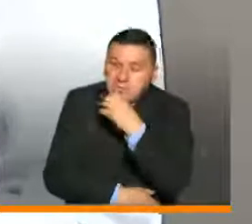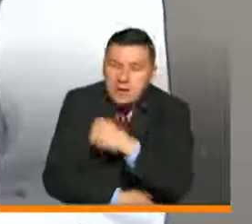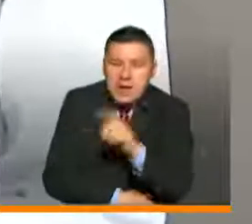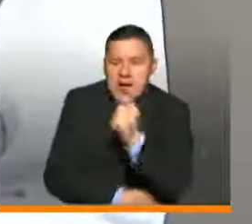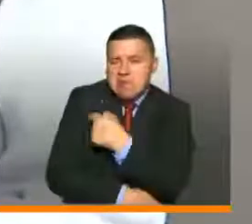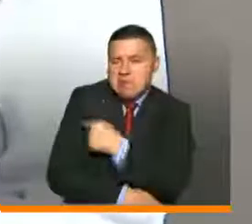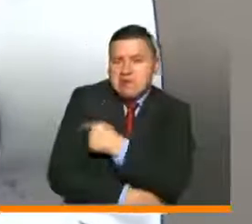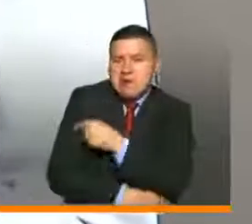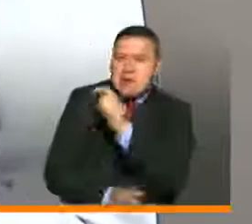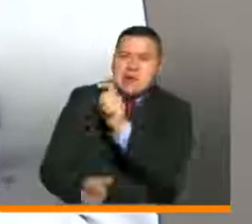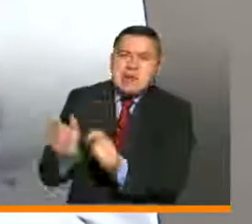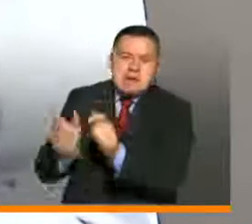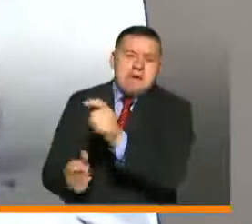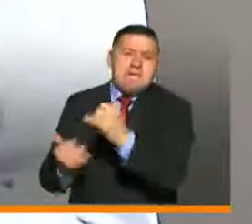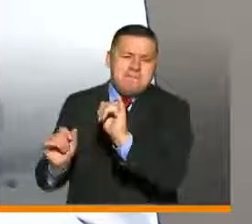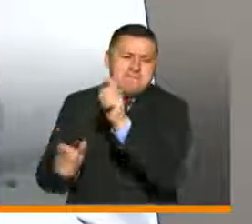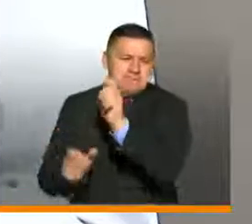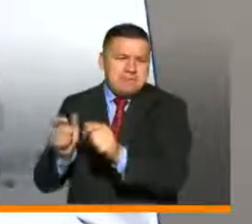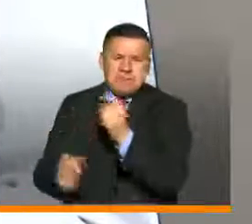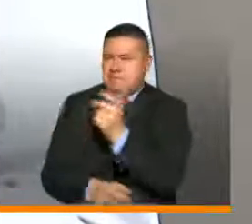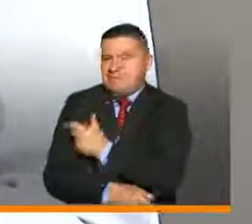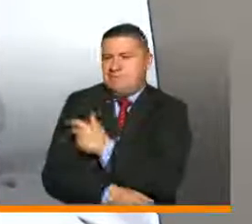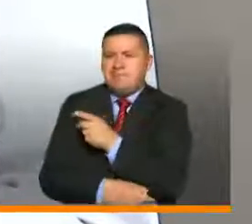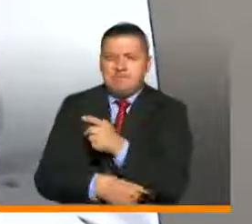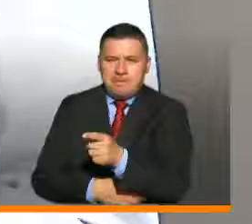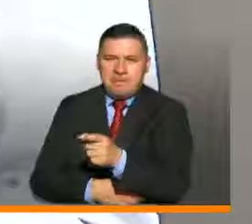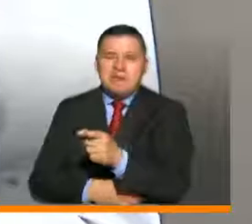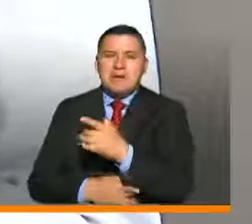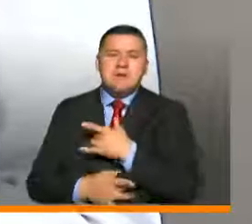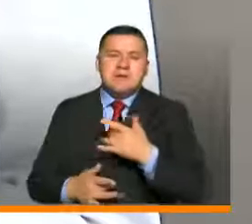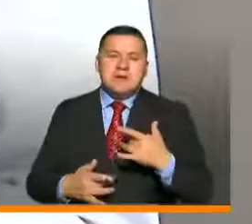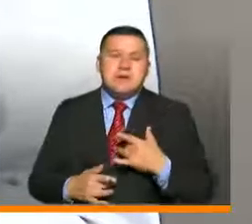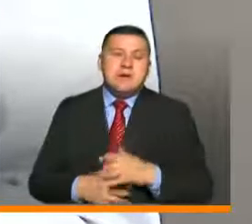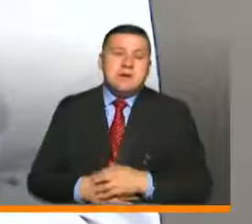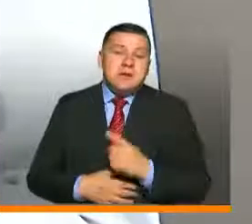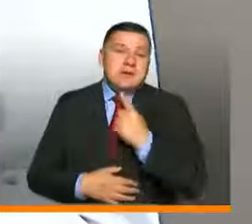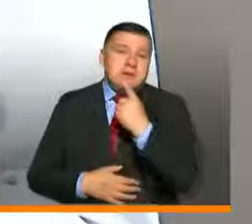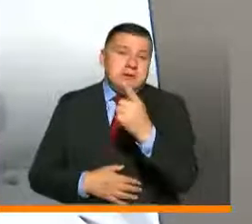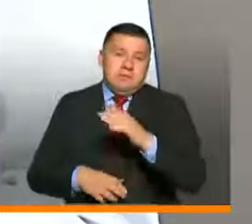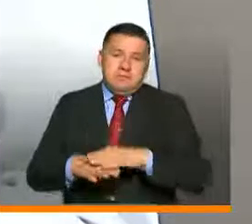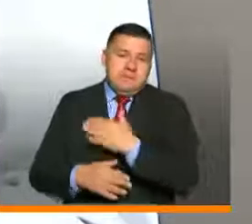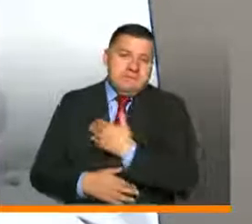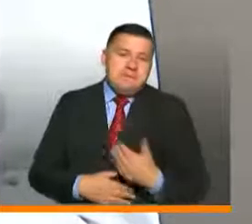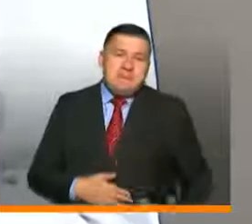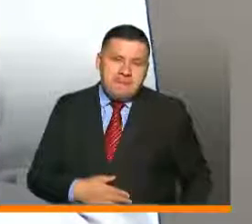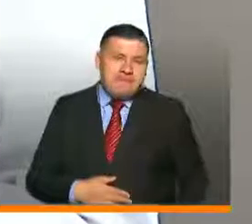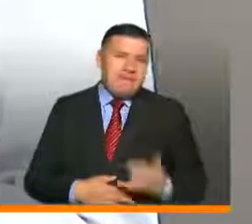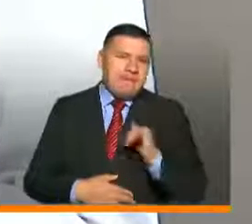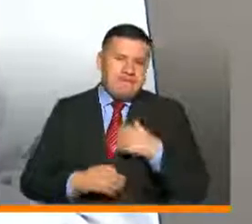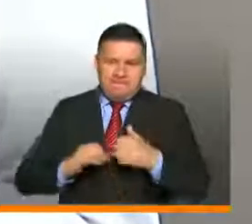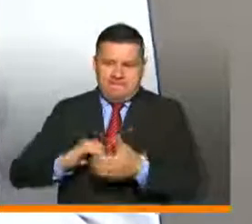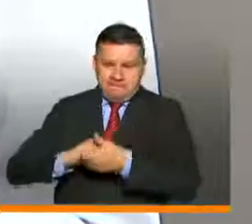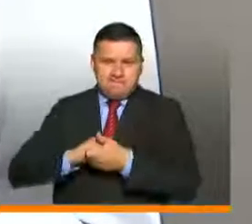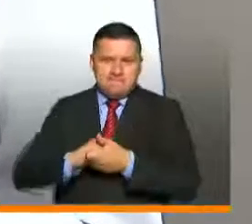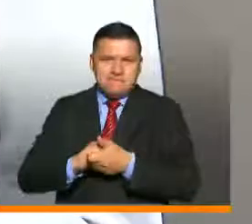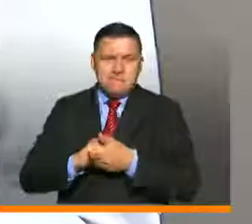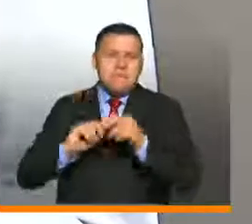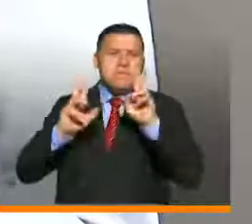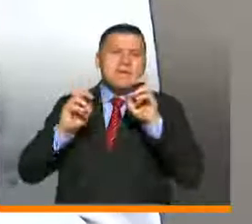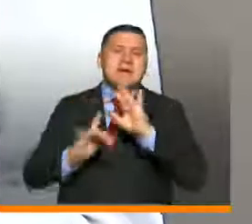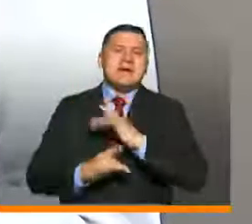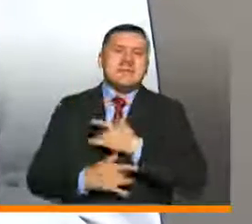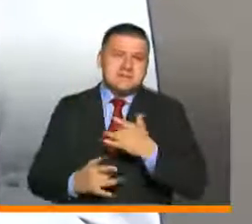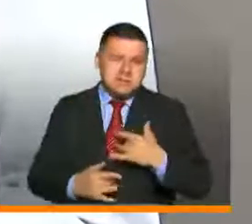y las personas de salud decirle también señor presidente que de la mano del tema de